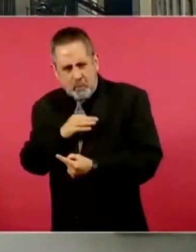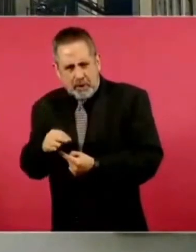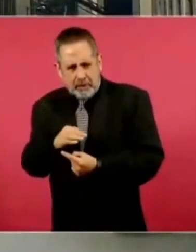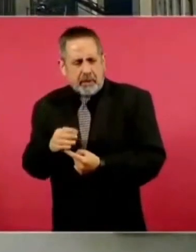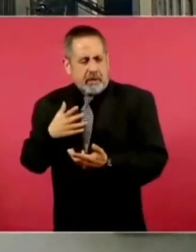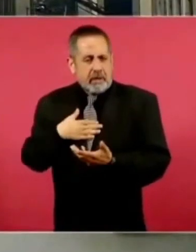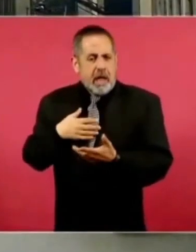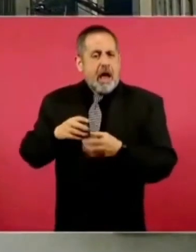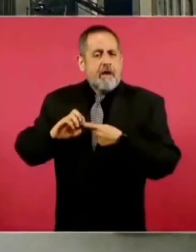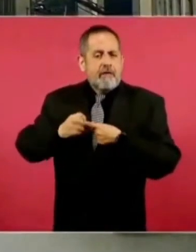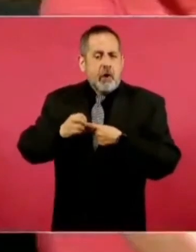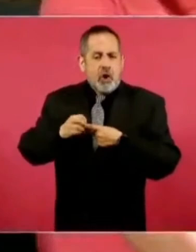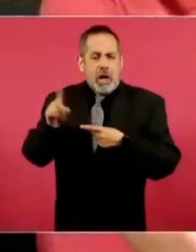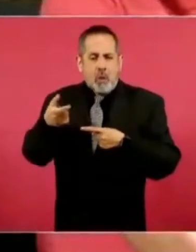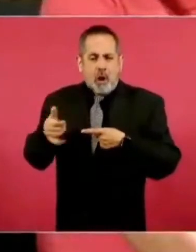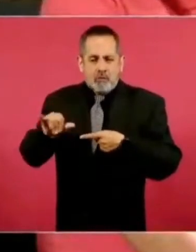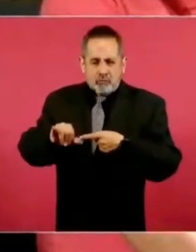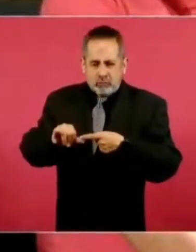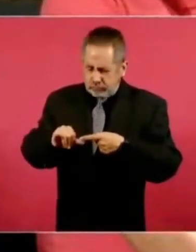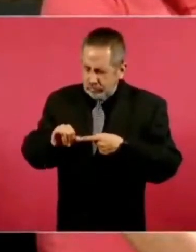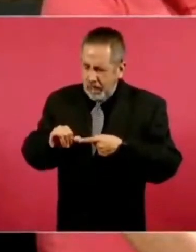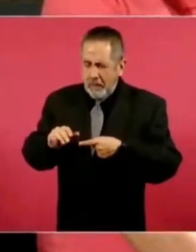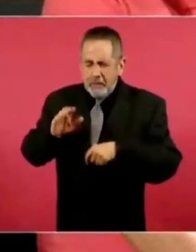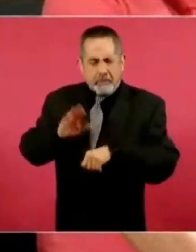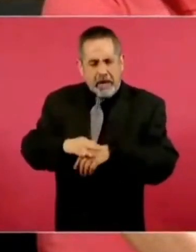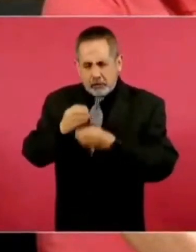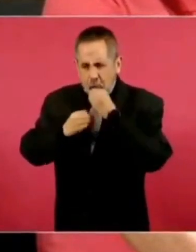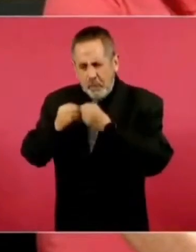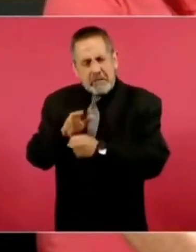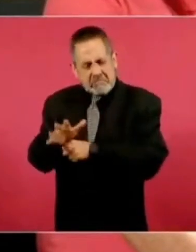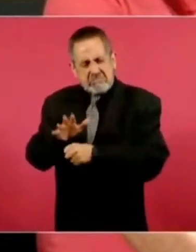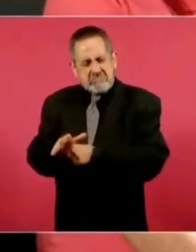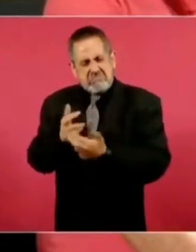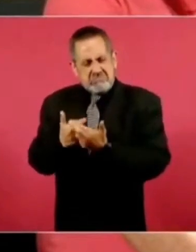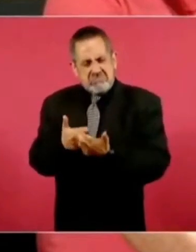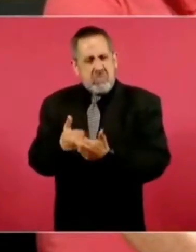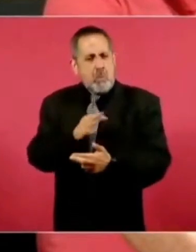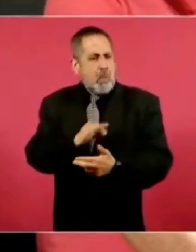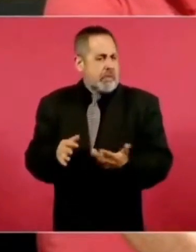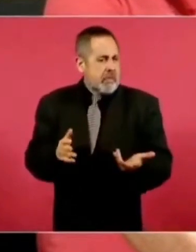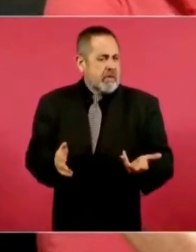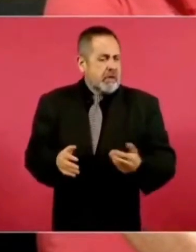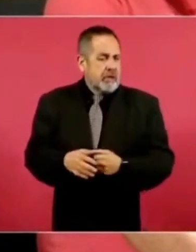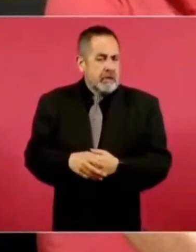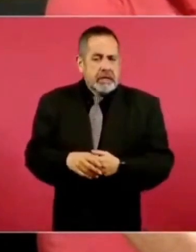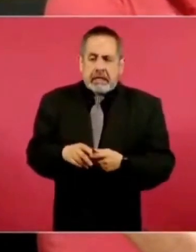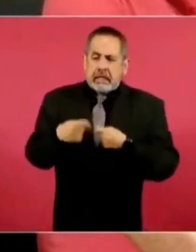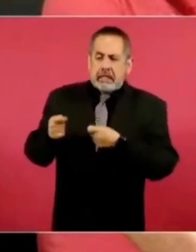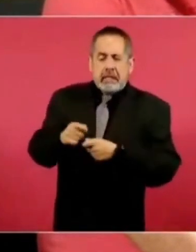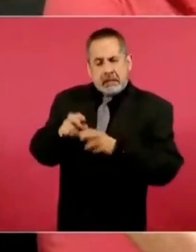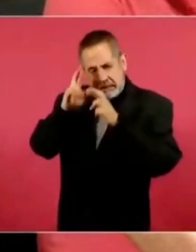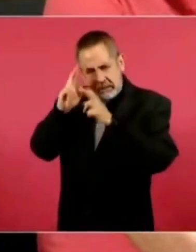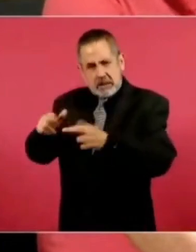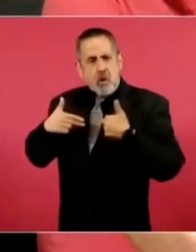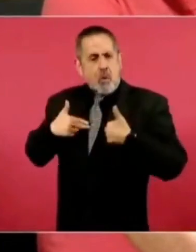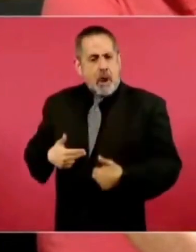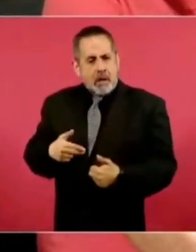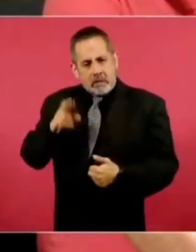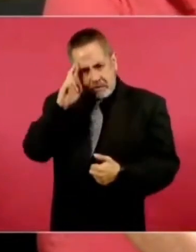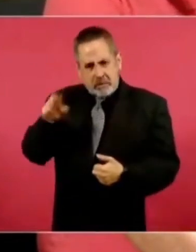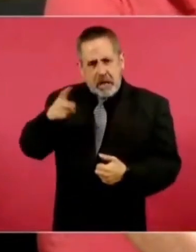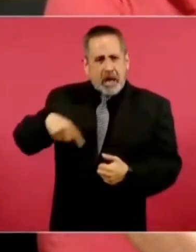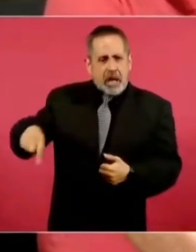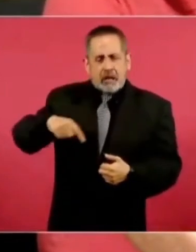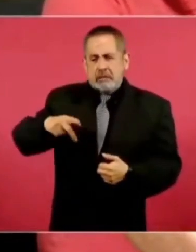papá, los términos que se ocupan los ocupa mi papá, de que se les pudiera dar un trato humano a los